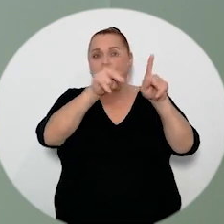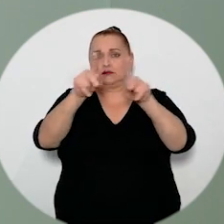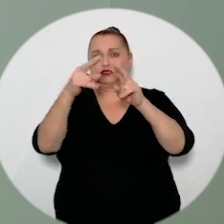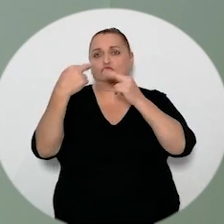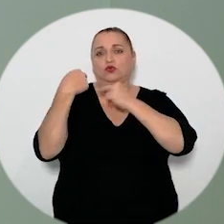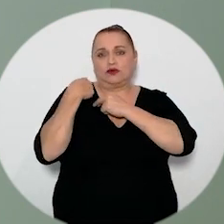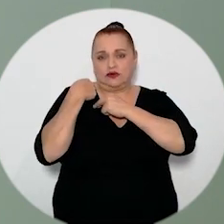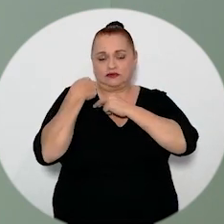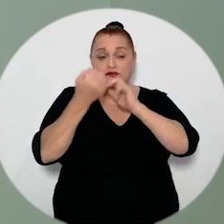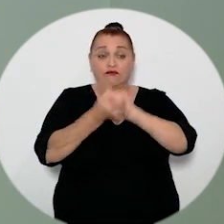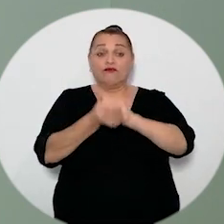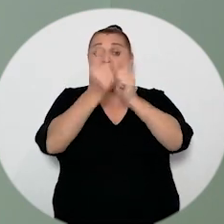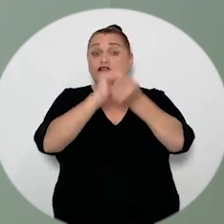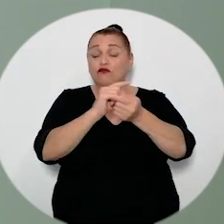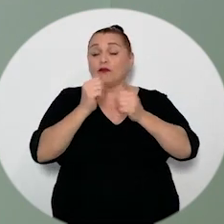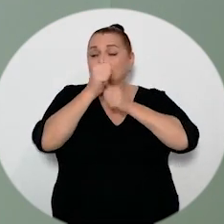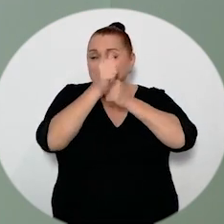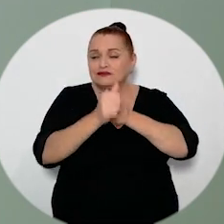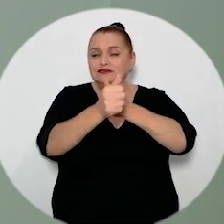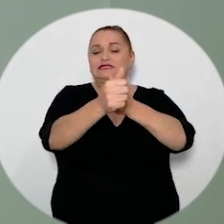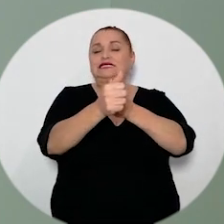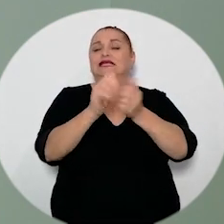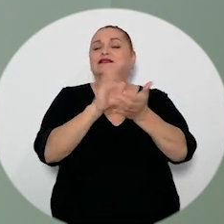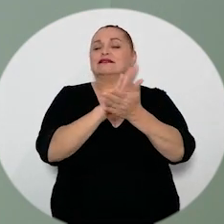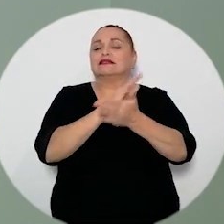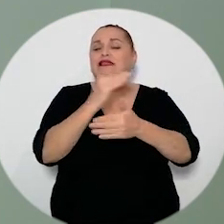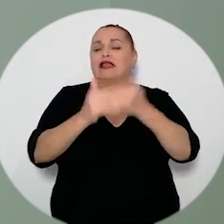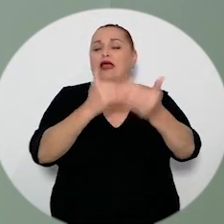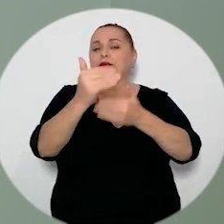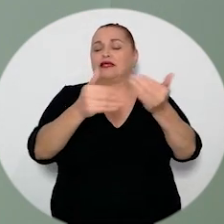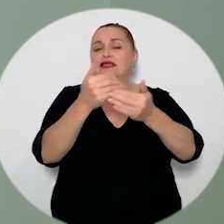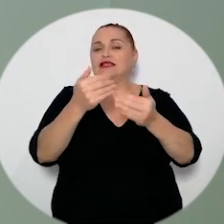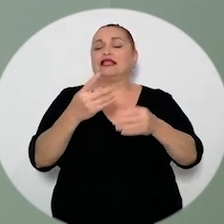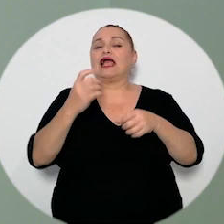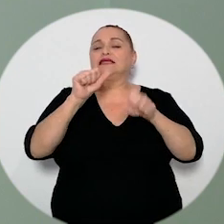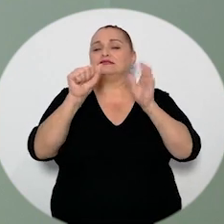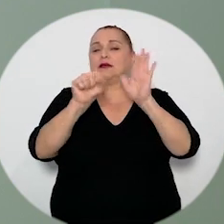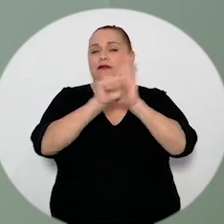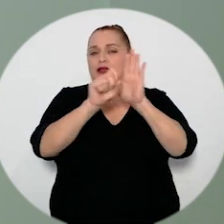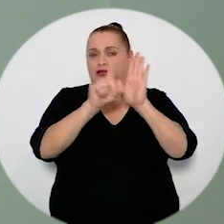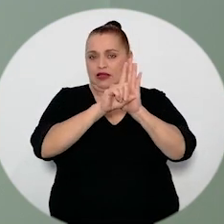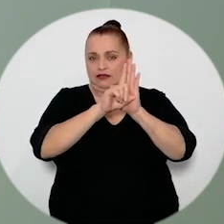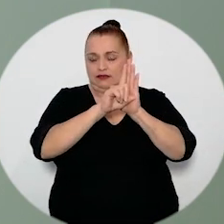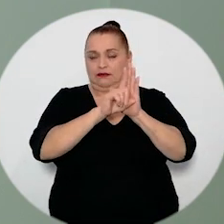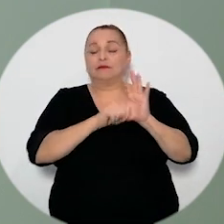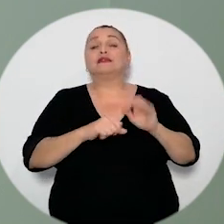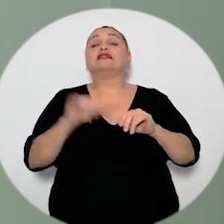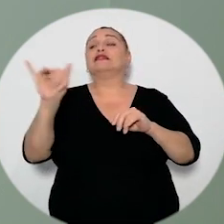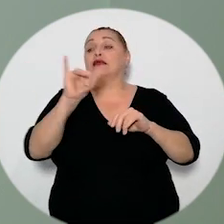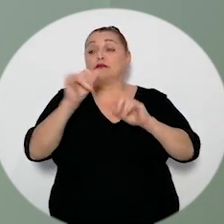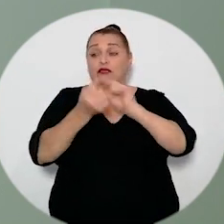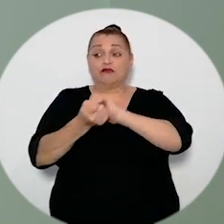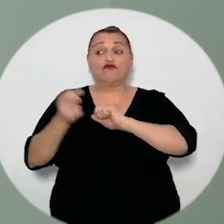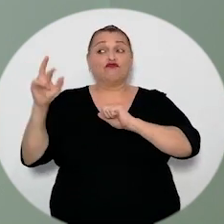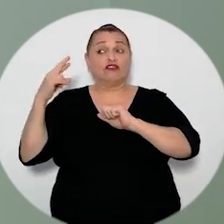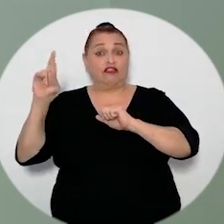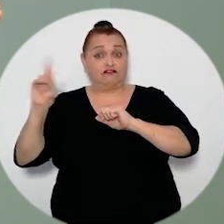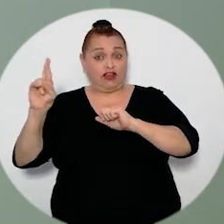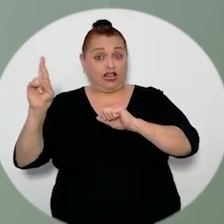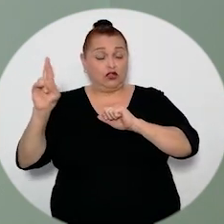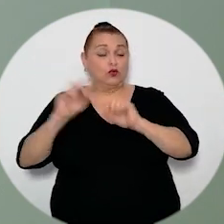a la ciudadanía, reforma que ha seguido el trámite en el Parlamento, O bien, los referendos pueden ser